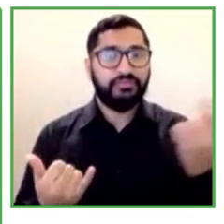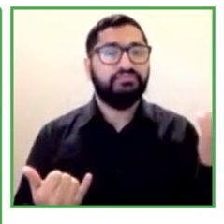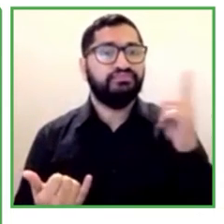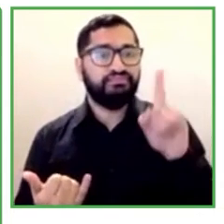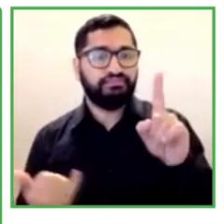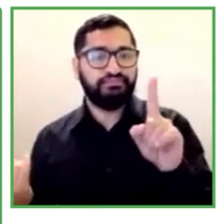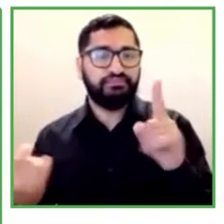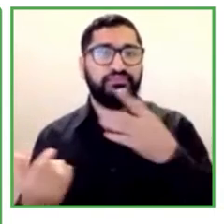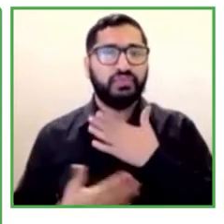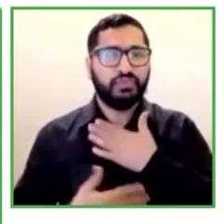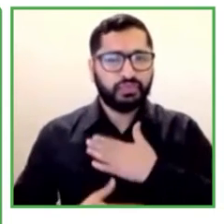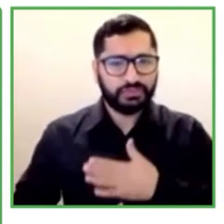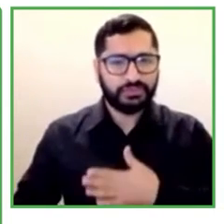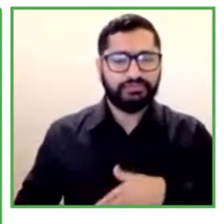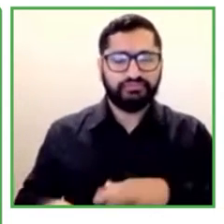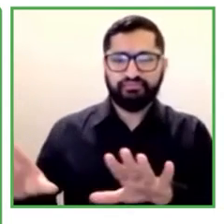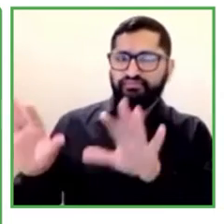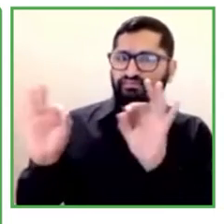donde